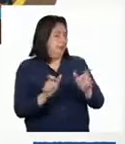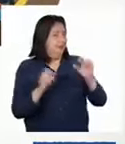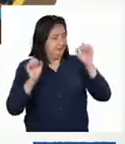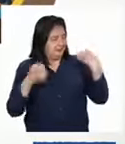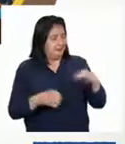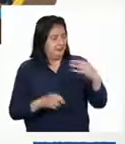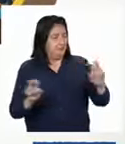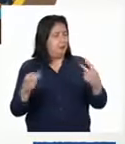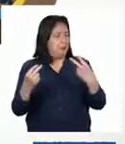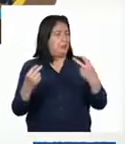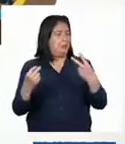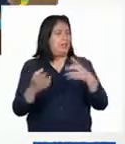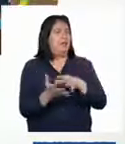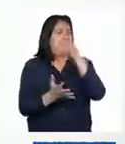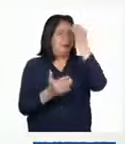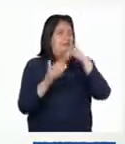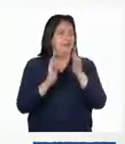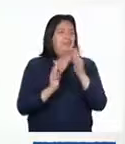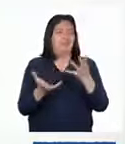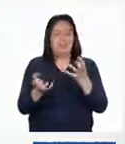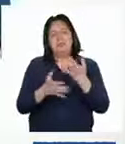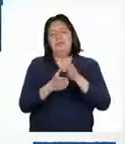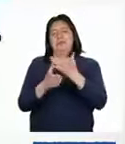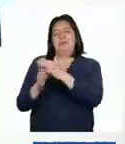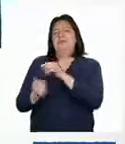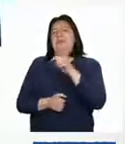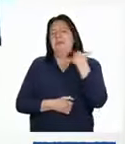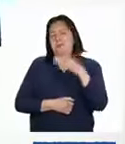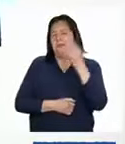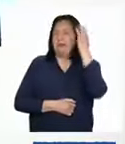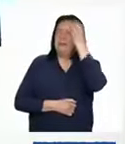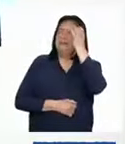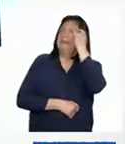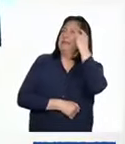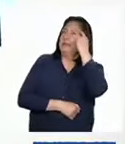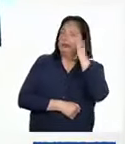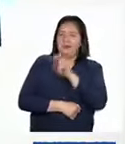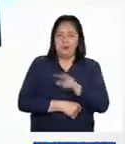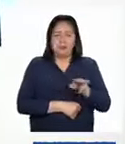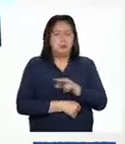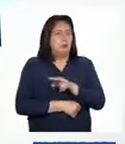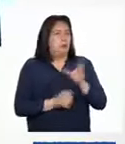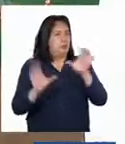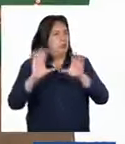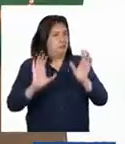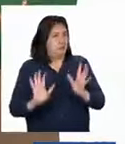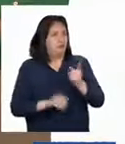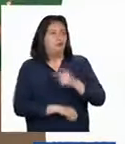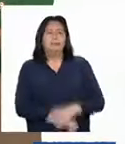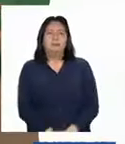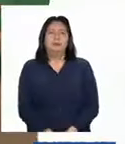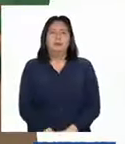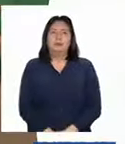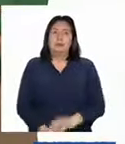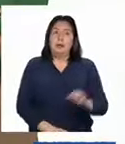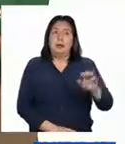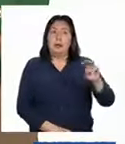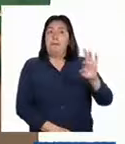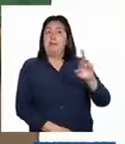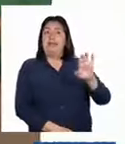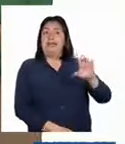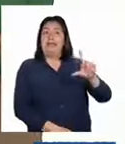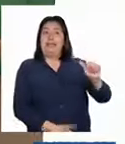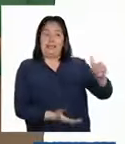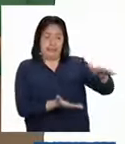que siempre observan Aprendo en Casa y quieren compartir lo que han reflexionado sobre nuestros amigos científicos. Mariela